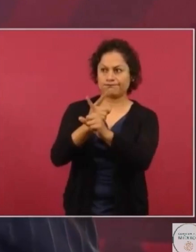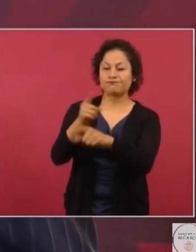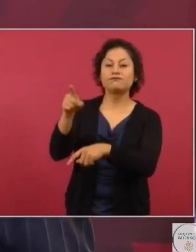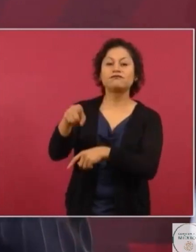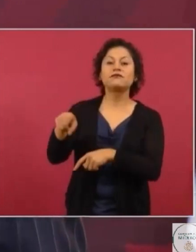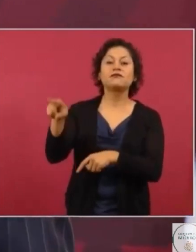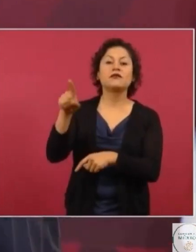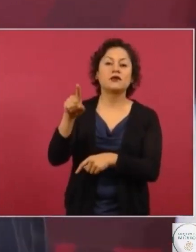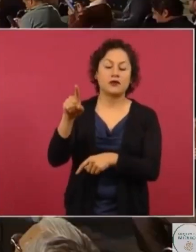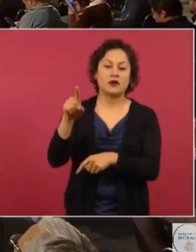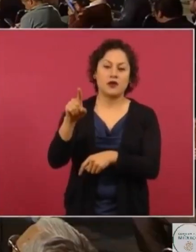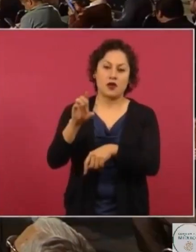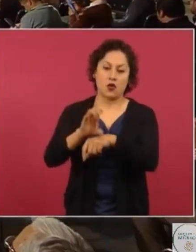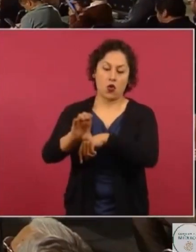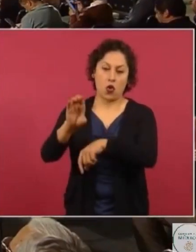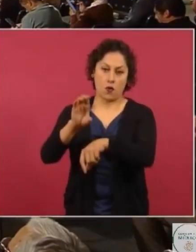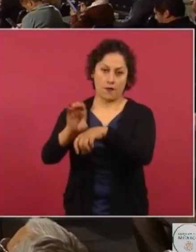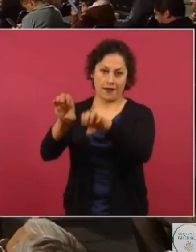Colombia,